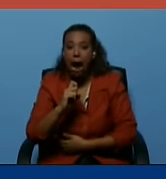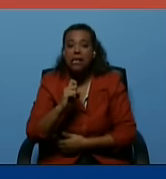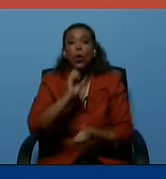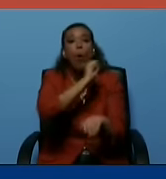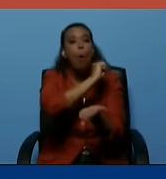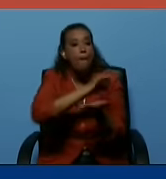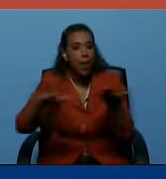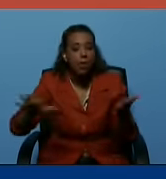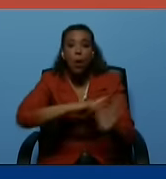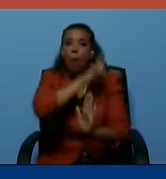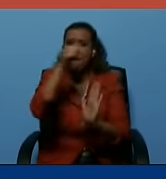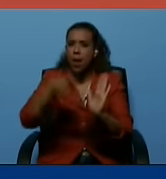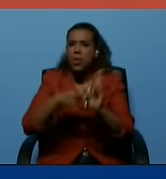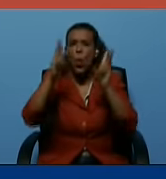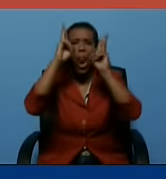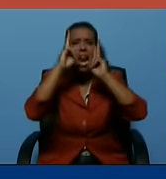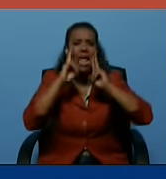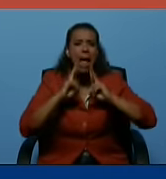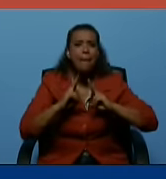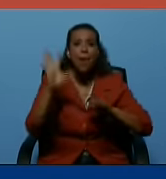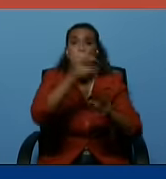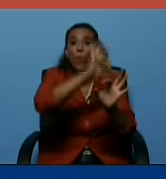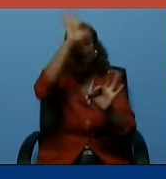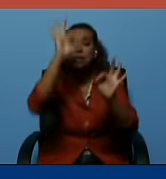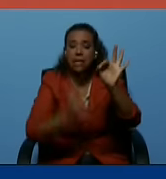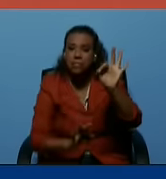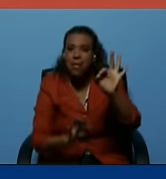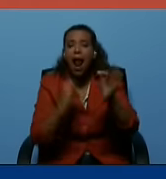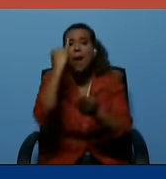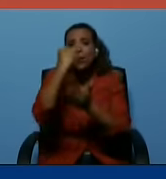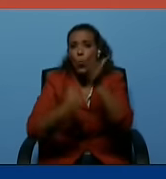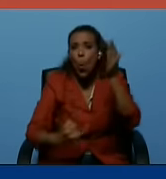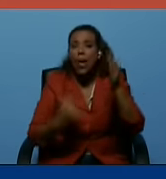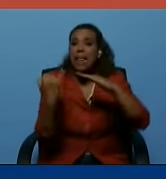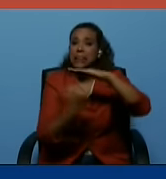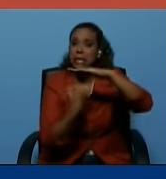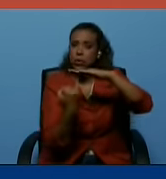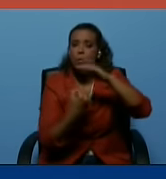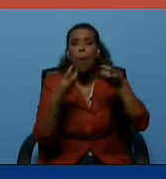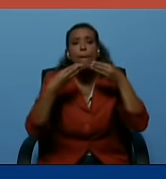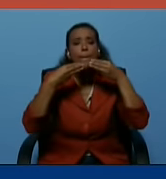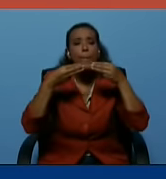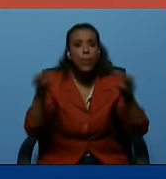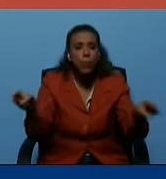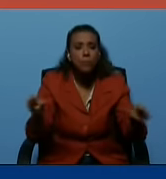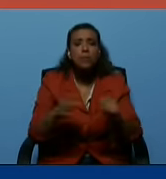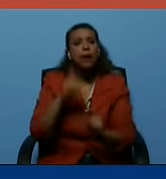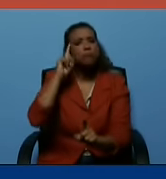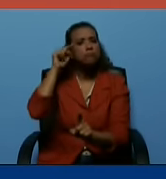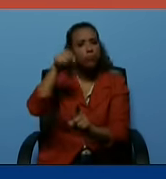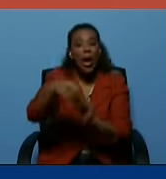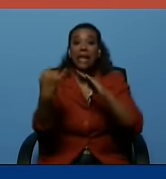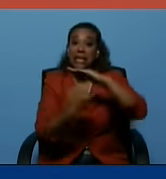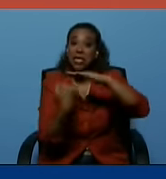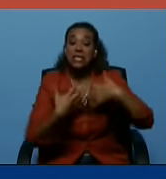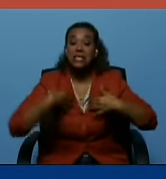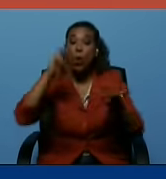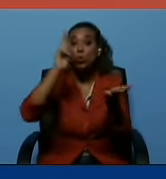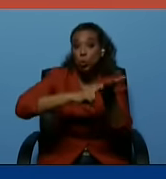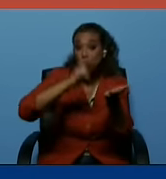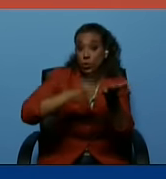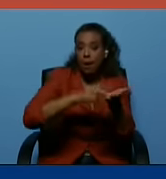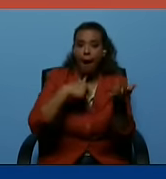Exoneración en todas las tasas de inscripción en las diferentes instituciones públicas, Instituto de Seguros